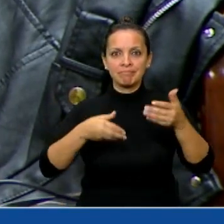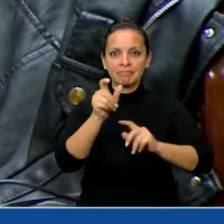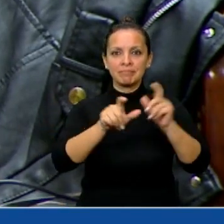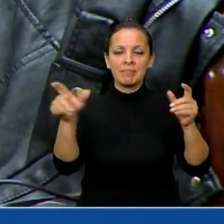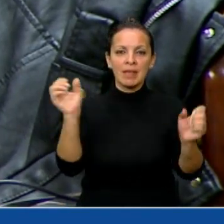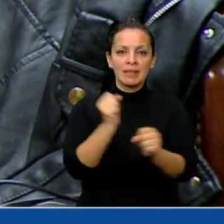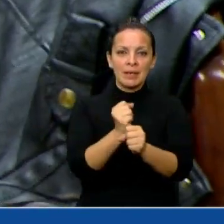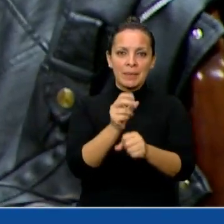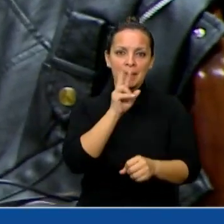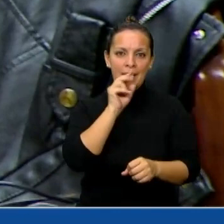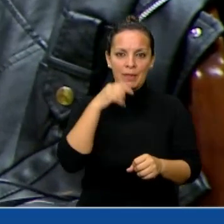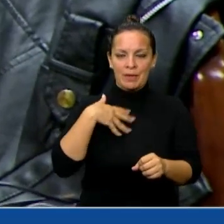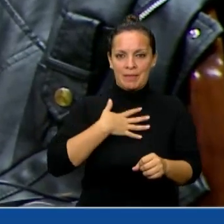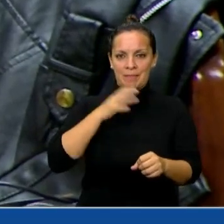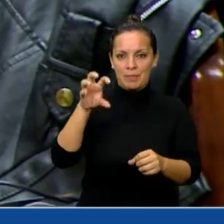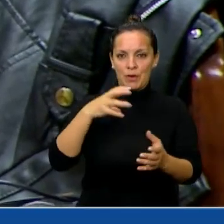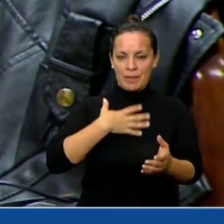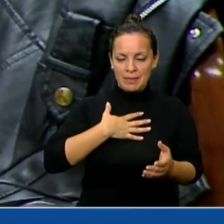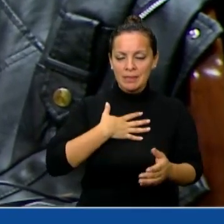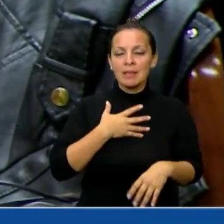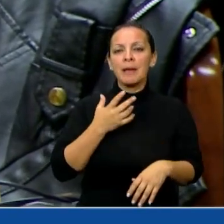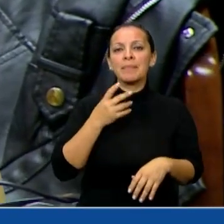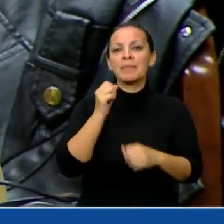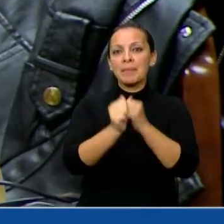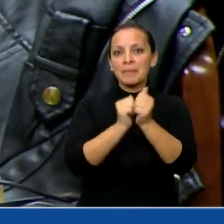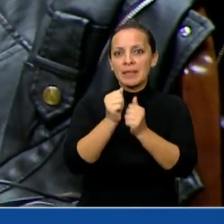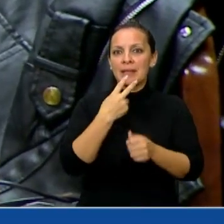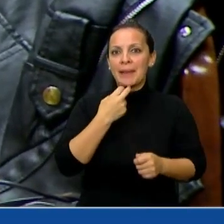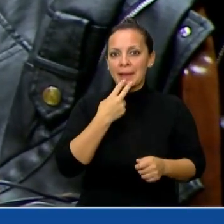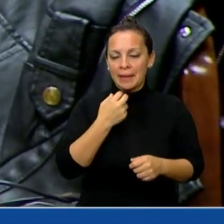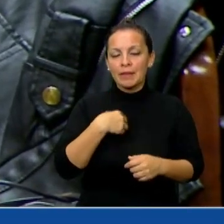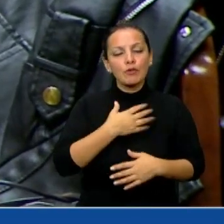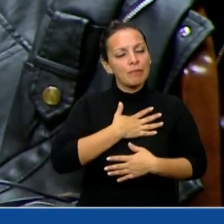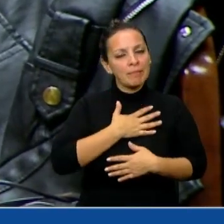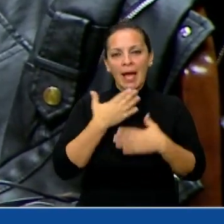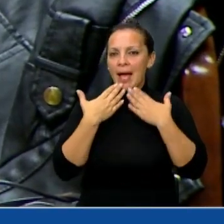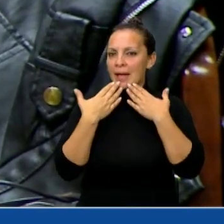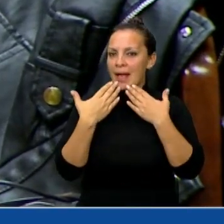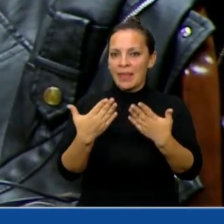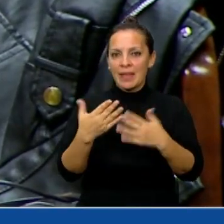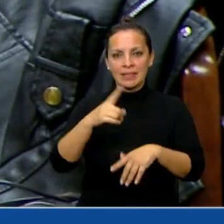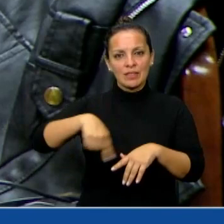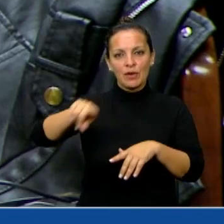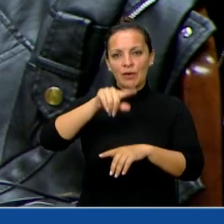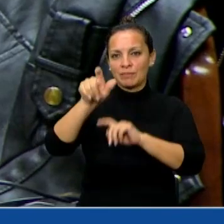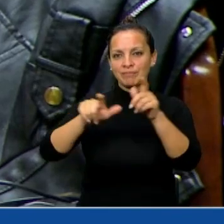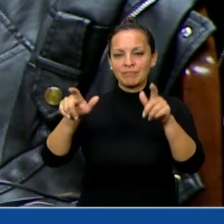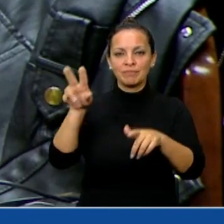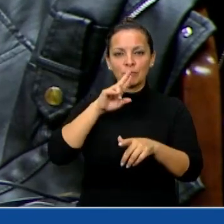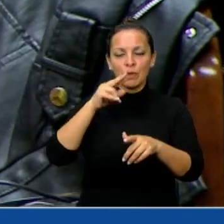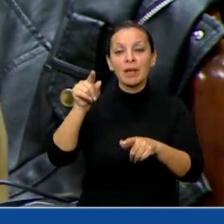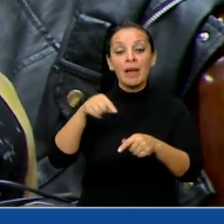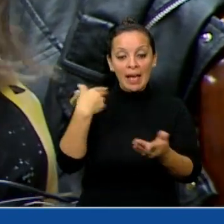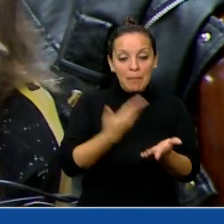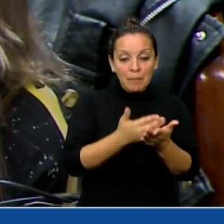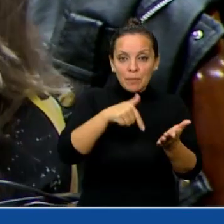de mi provincia, de la empresa de energía de mi provincia. Así que quiero agradecer también porque esta propuesta se la